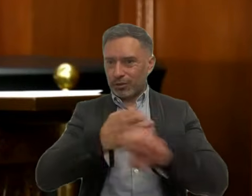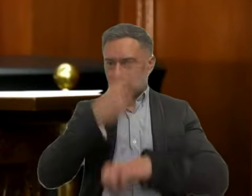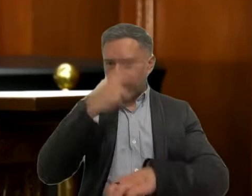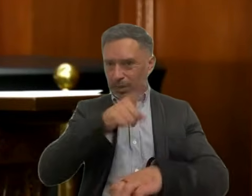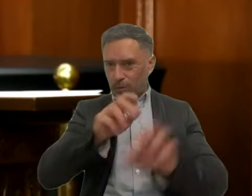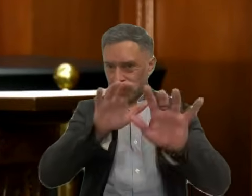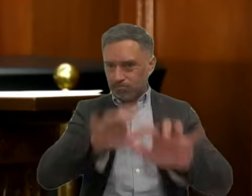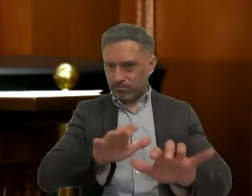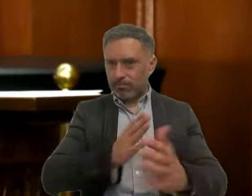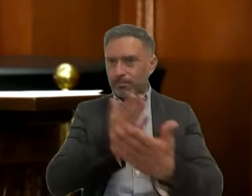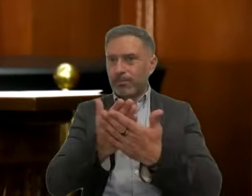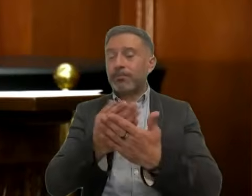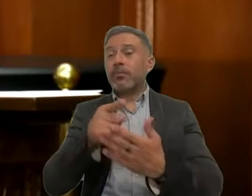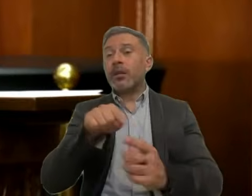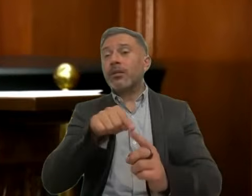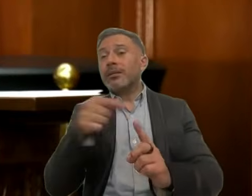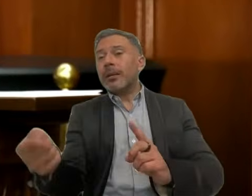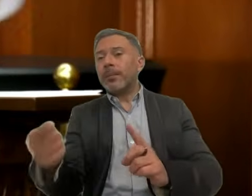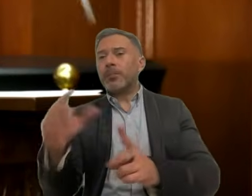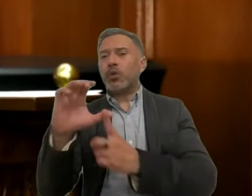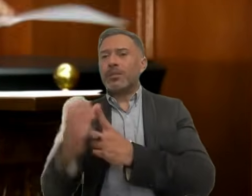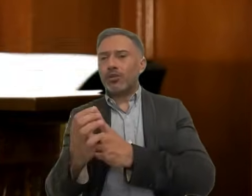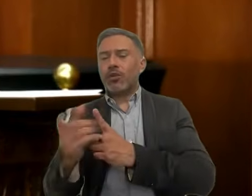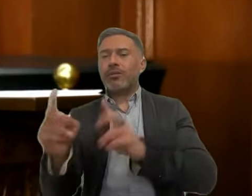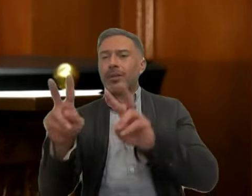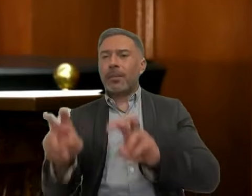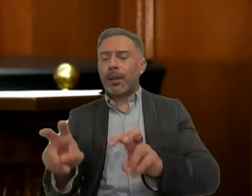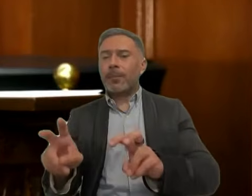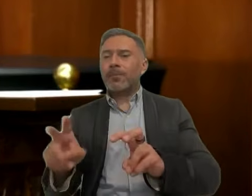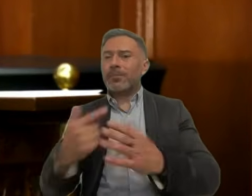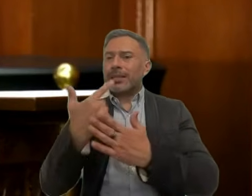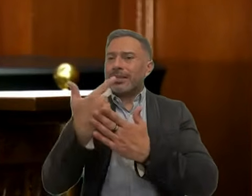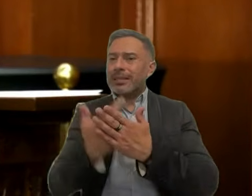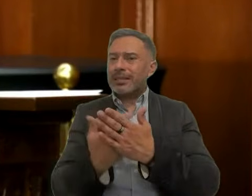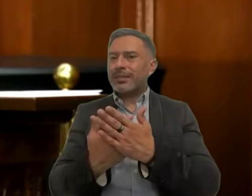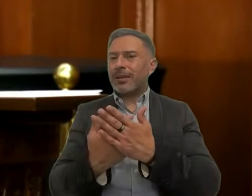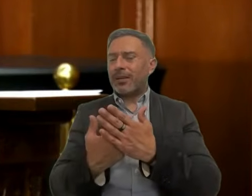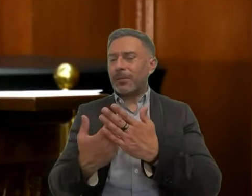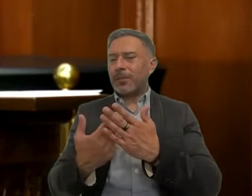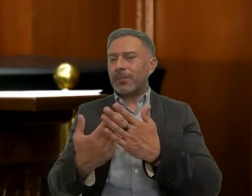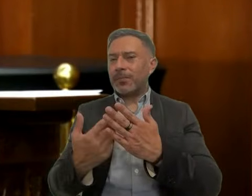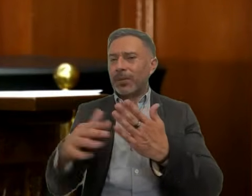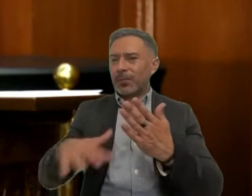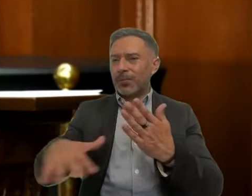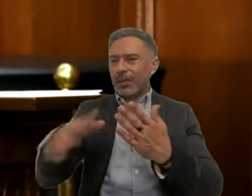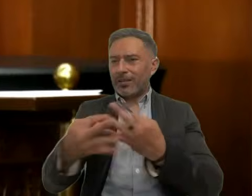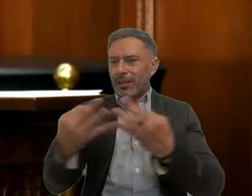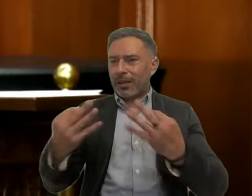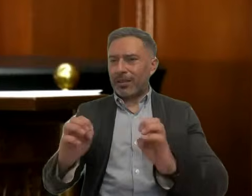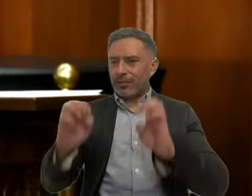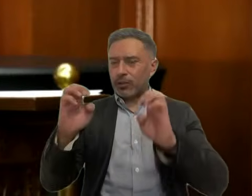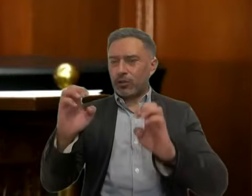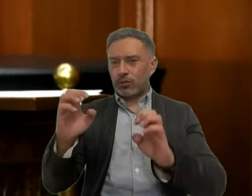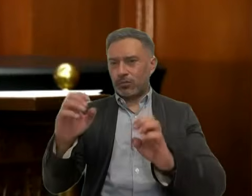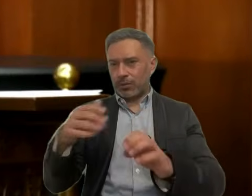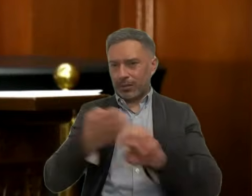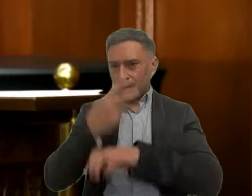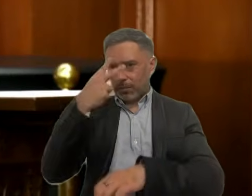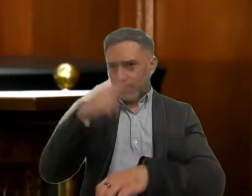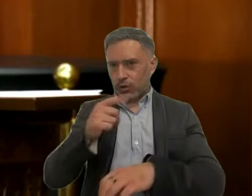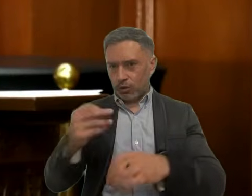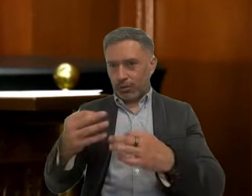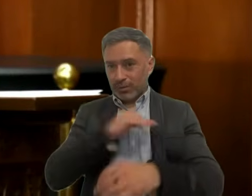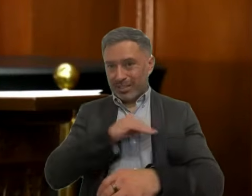formulado por la Comisión Legislativa de Patrimonio Estatal y Municipal. Discusión y resolución del dictamen de la iniciativa de